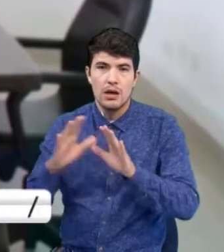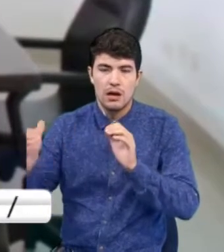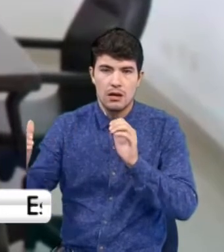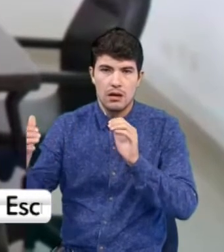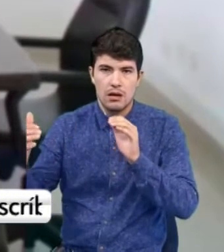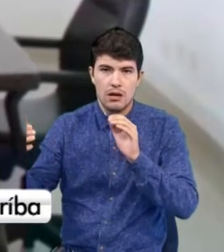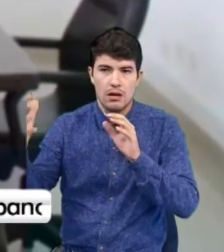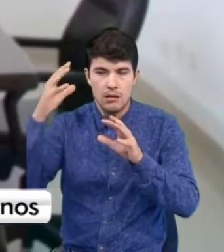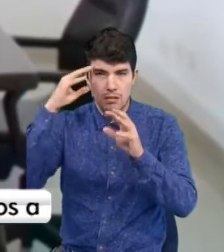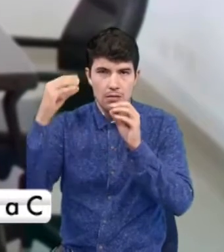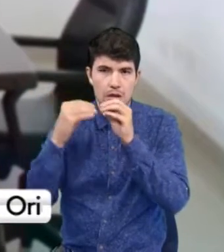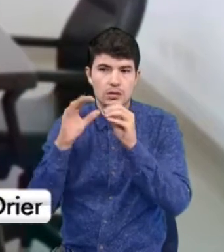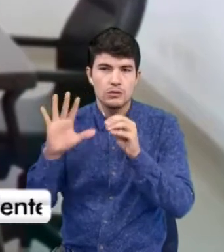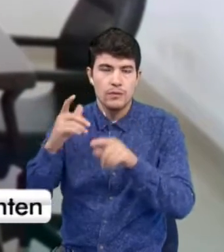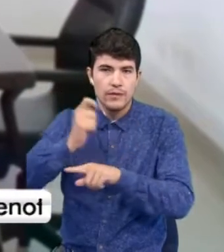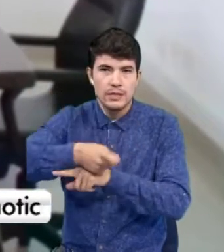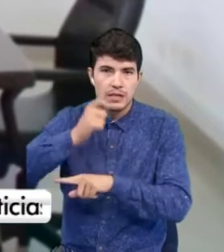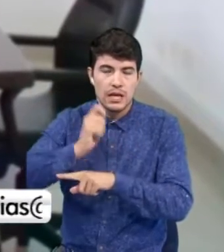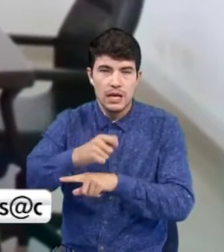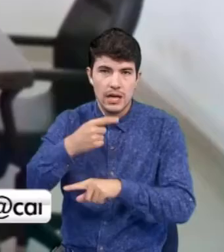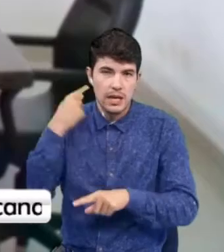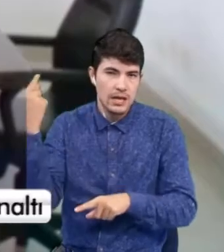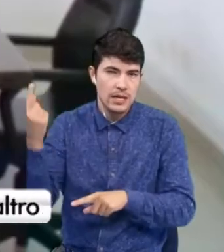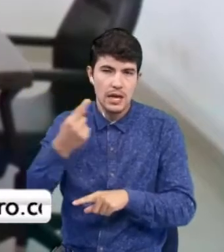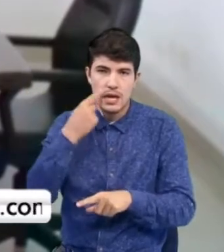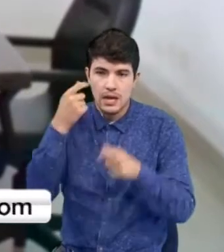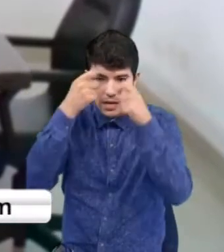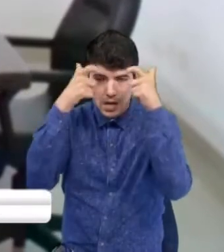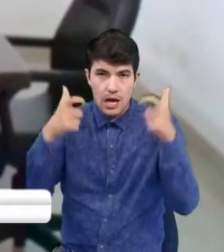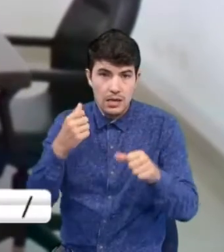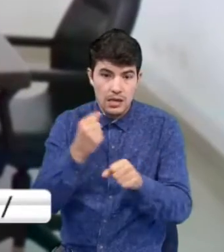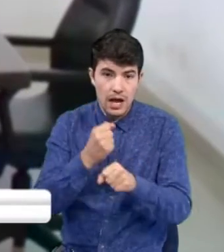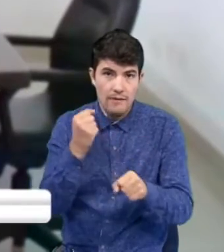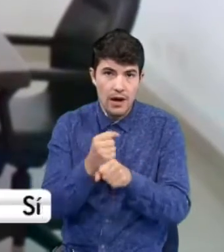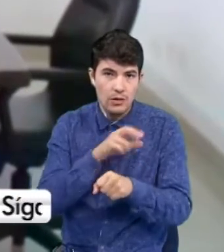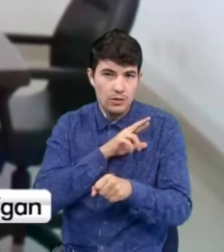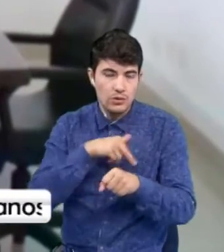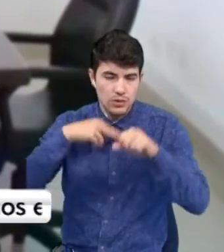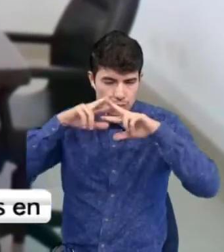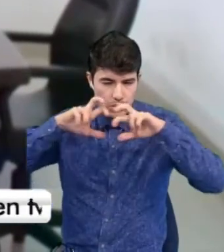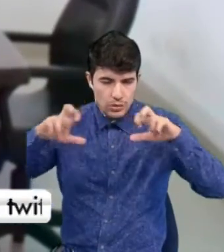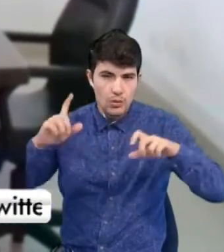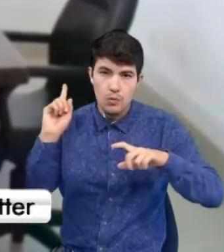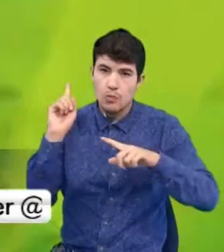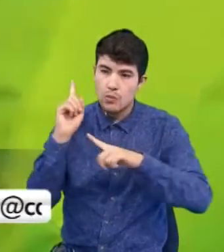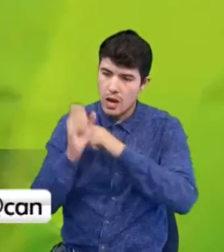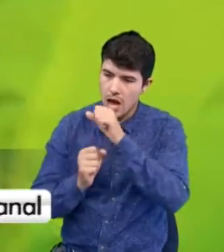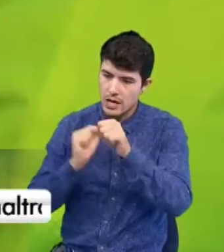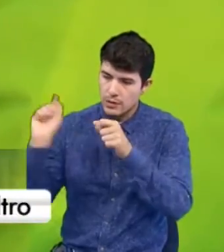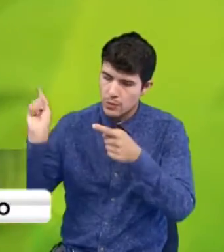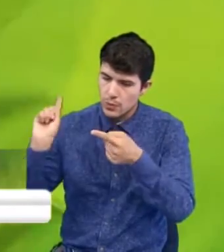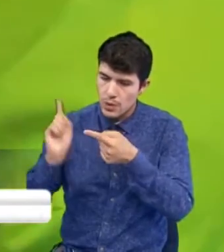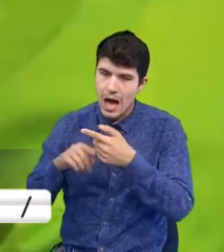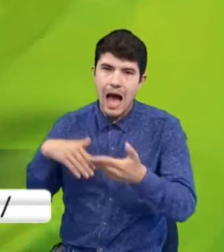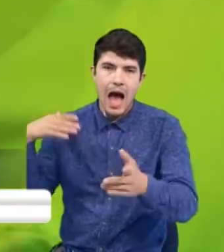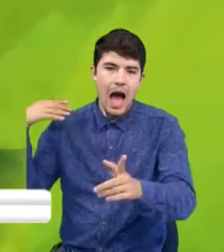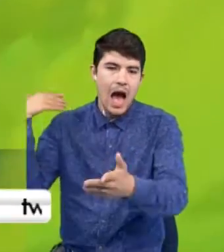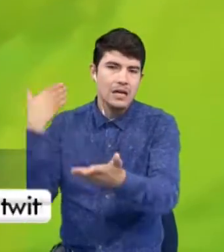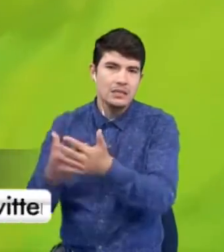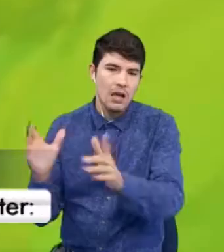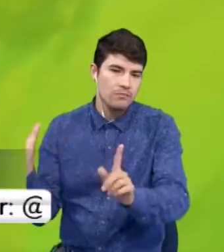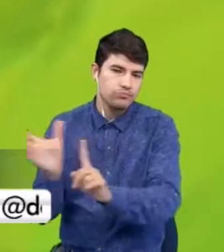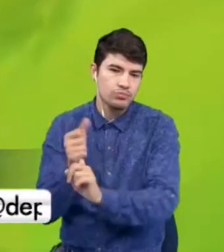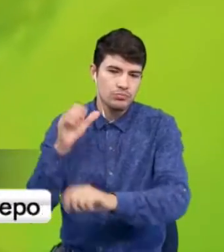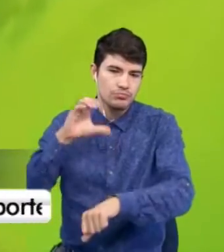Fiscalía General de la Nación, un trabajo de más de un año entre nuestros investigadores. Durante lo transcurrido de este